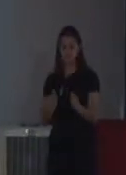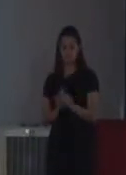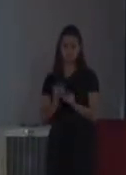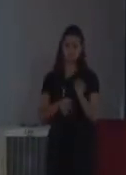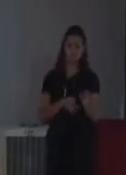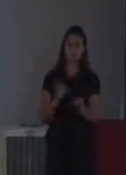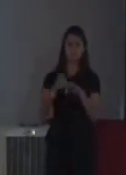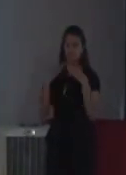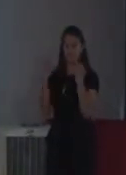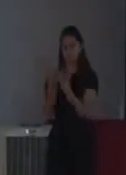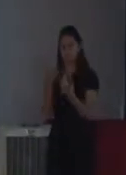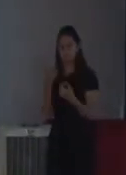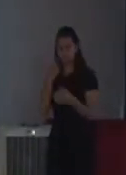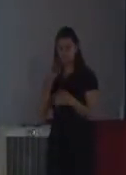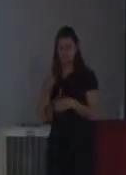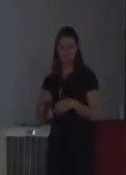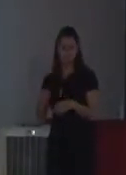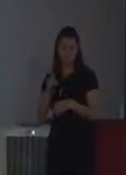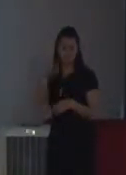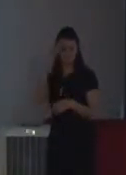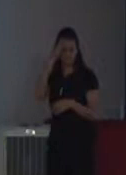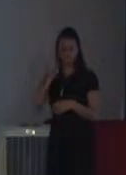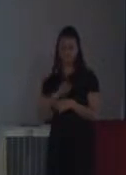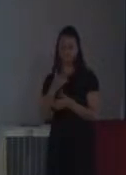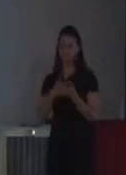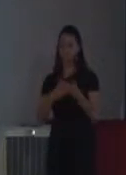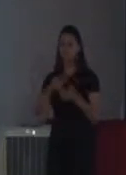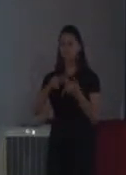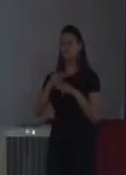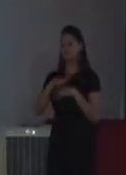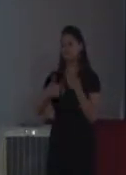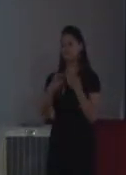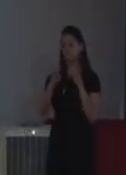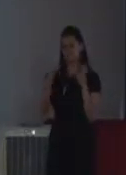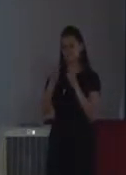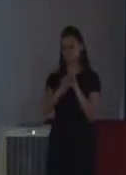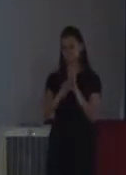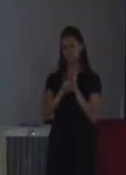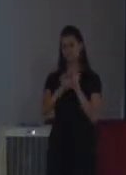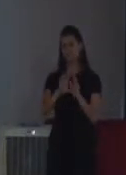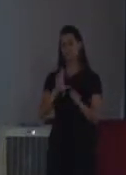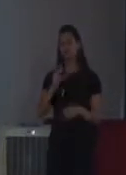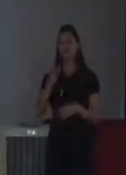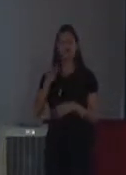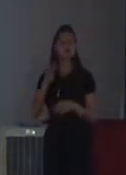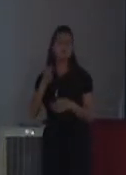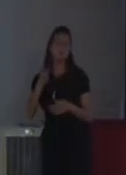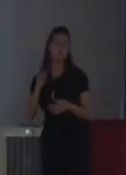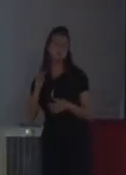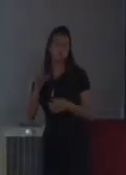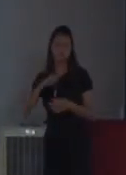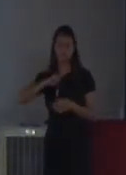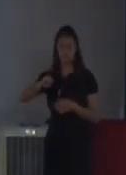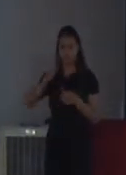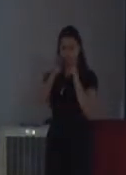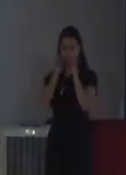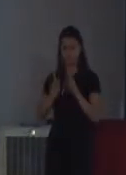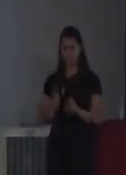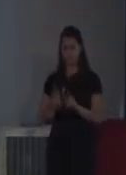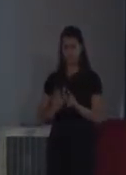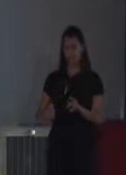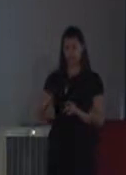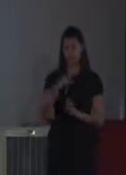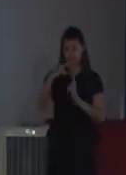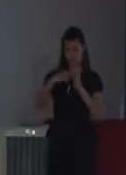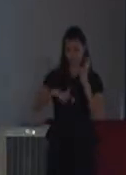etcétera, tienen que saber fundamentalmente, que es todo lo que tiene que ver con la ley. La Convención, por ejemplo, de los Derechos Humanos, que entre otras